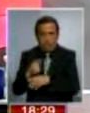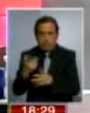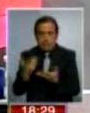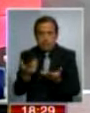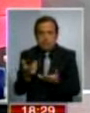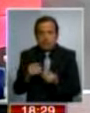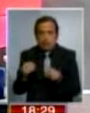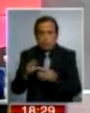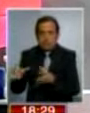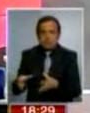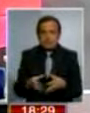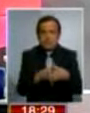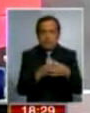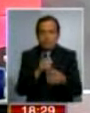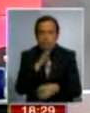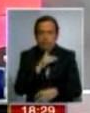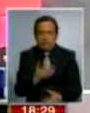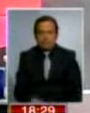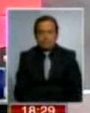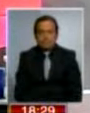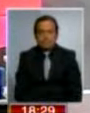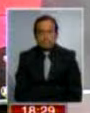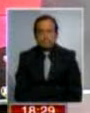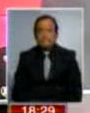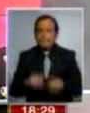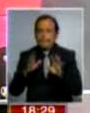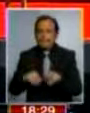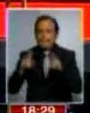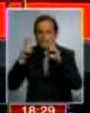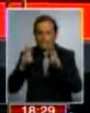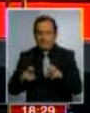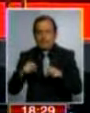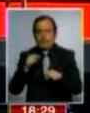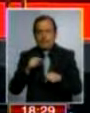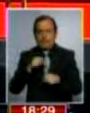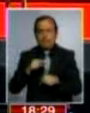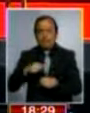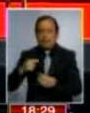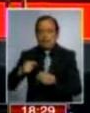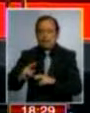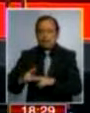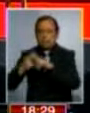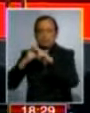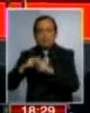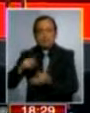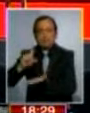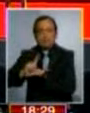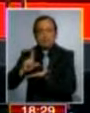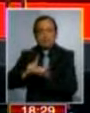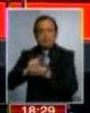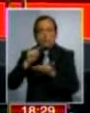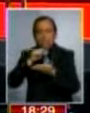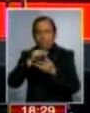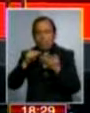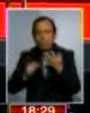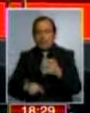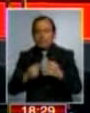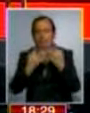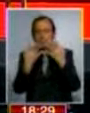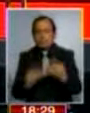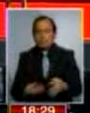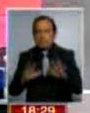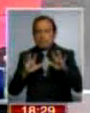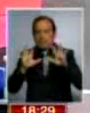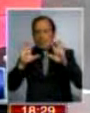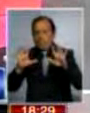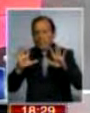cómo sacarla. No había cómo sacarla. Ok. Vamos entonces al tema de las cárceles que están construidas en estas zonas inundables. ¿Cuántas cárceles a lo largo del país están en una situación similar? Un promedio de 10